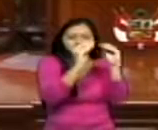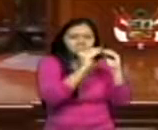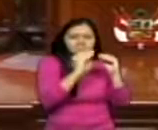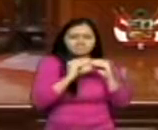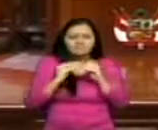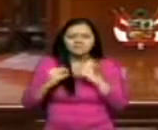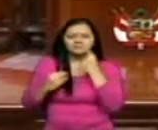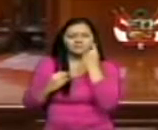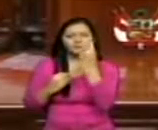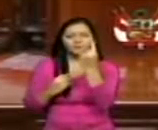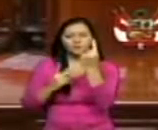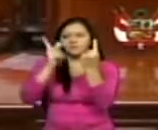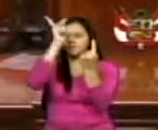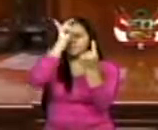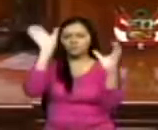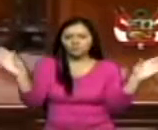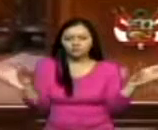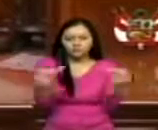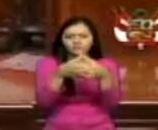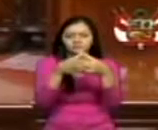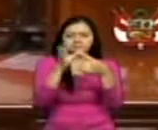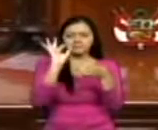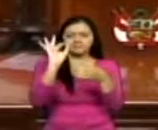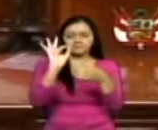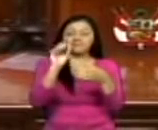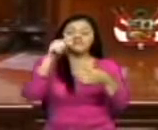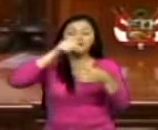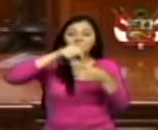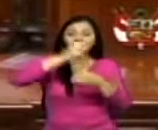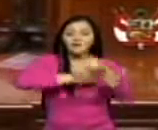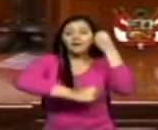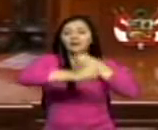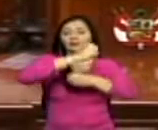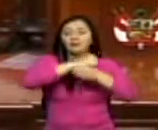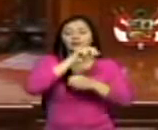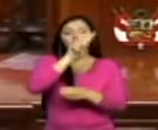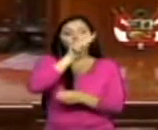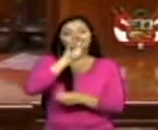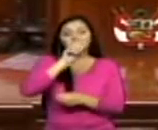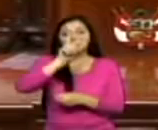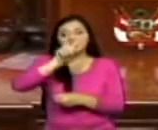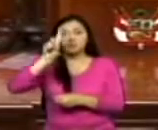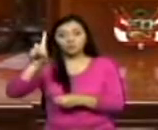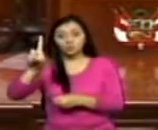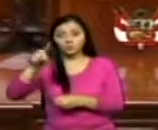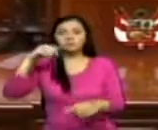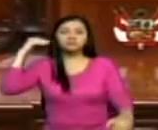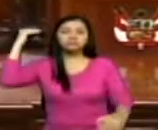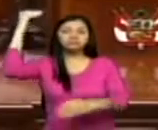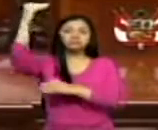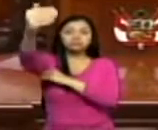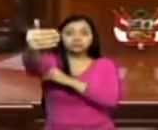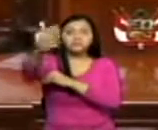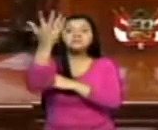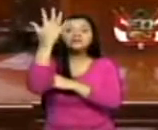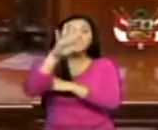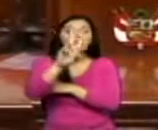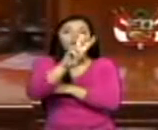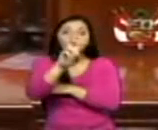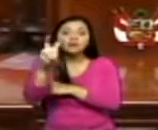un solo país. En el año 2021 año del